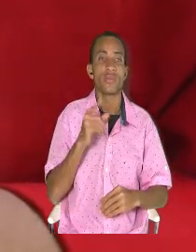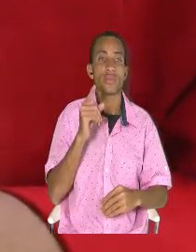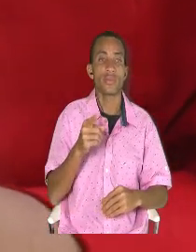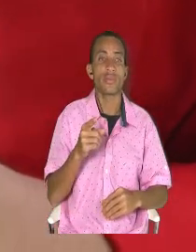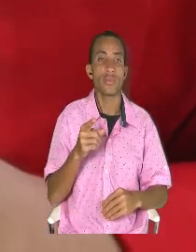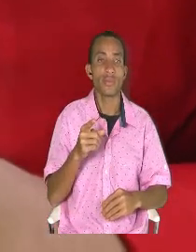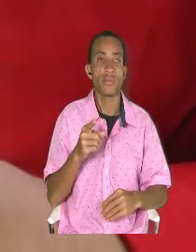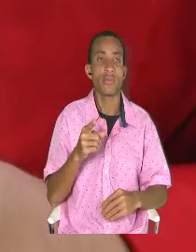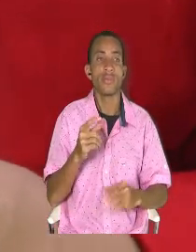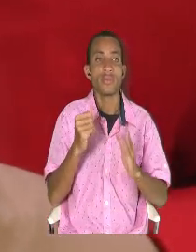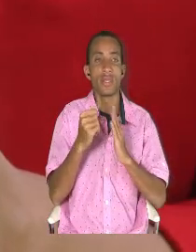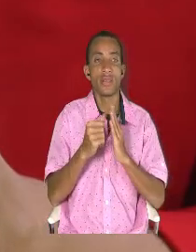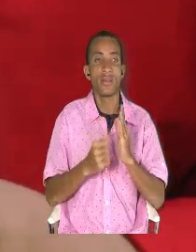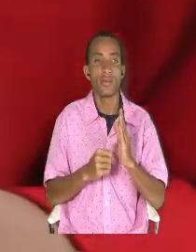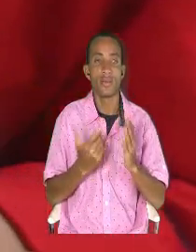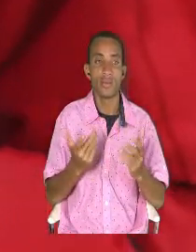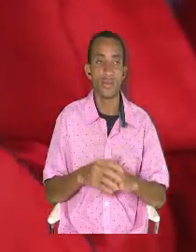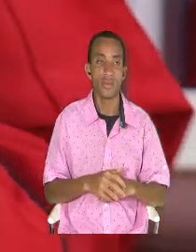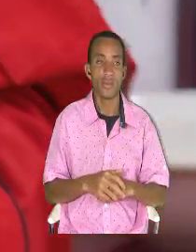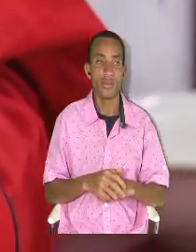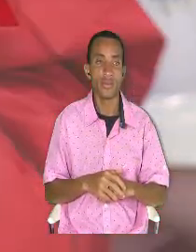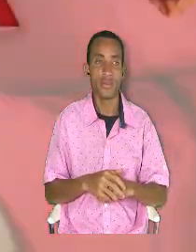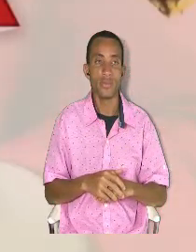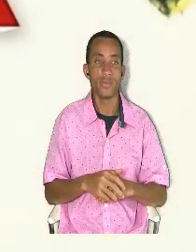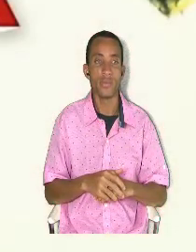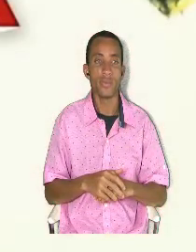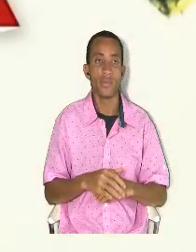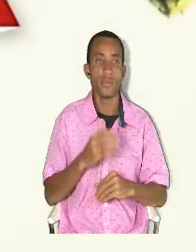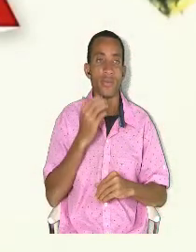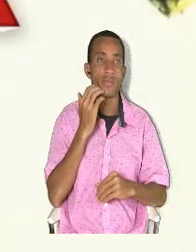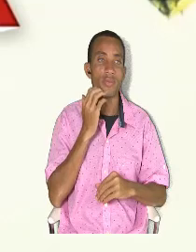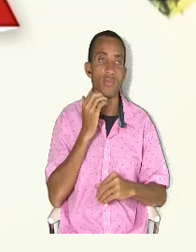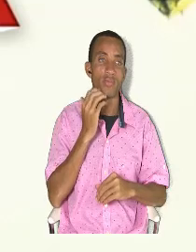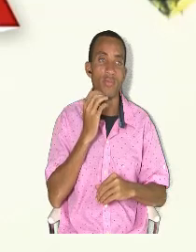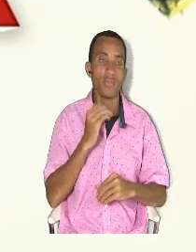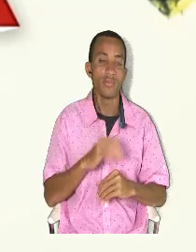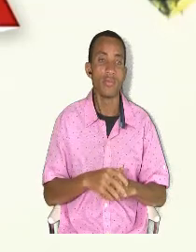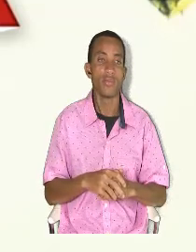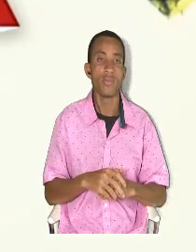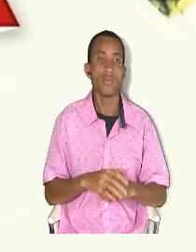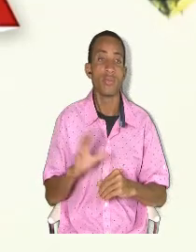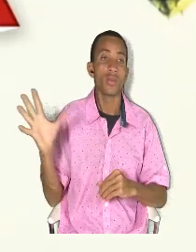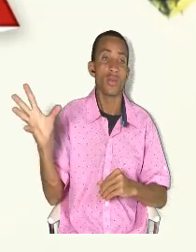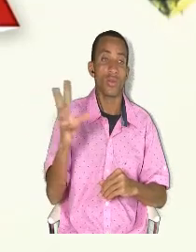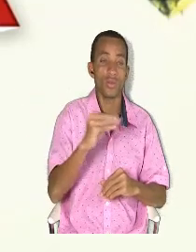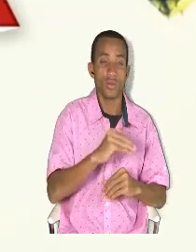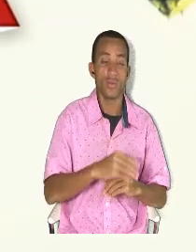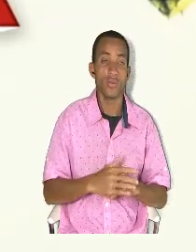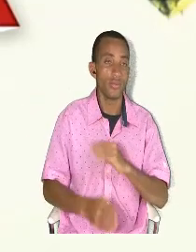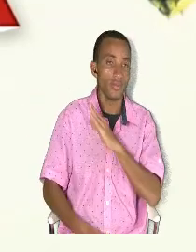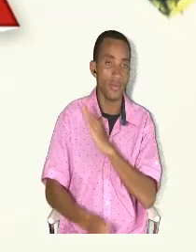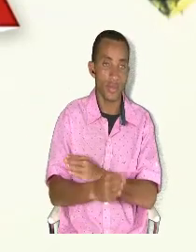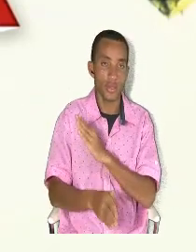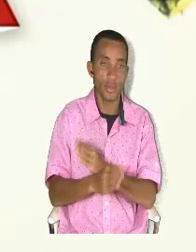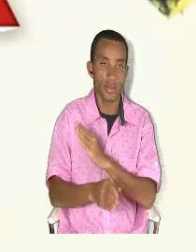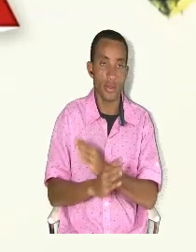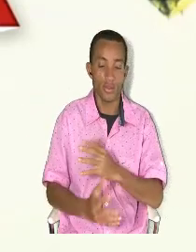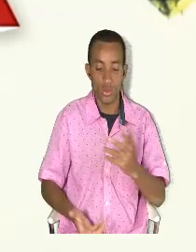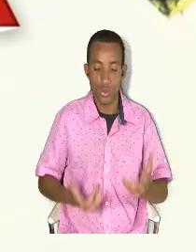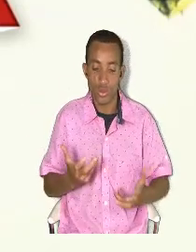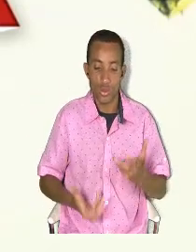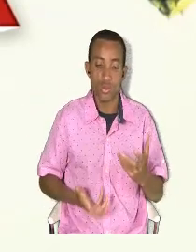de este programa. ¿Listo? Ok. Bueno. Entonces, gente bonita de Barranca, continuamos con nuestra preparación. Y